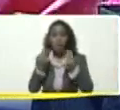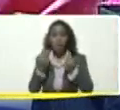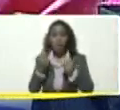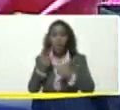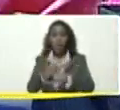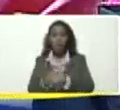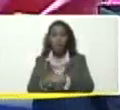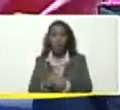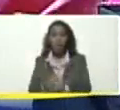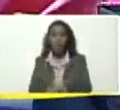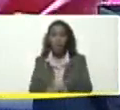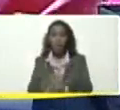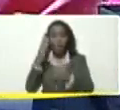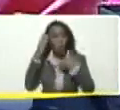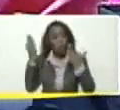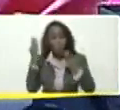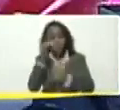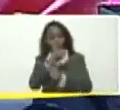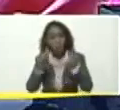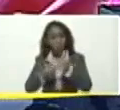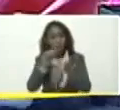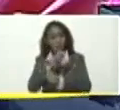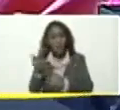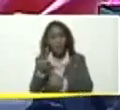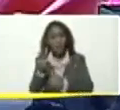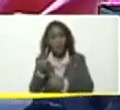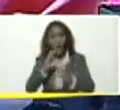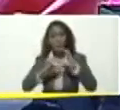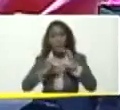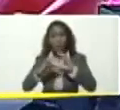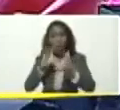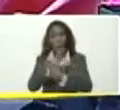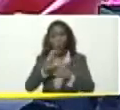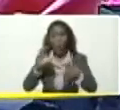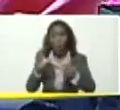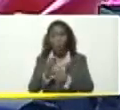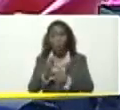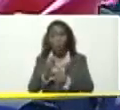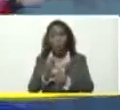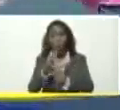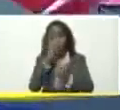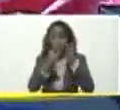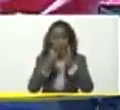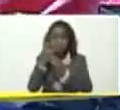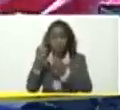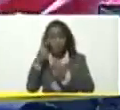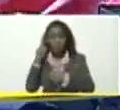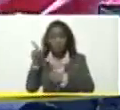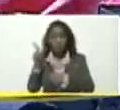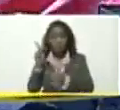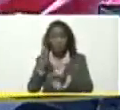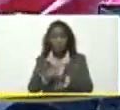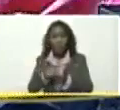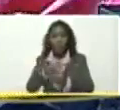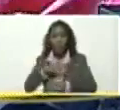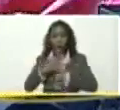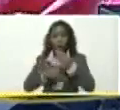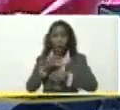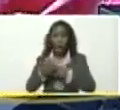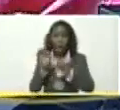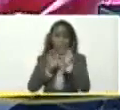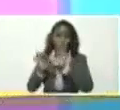tiempo. No sé si nuestro vicepresidente de Comunicación, Cultura y Turismo, Freddy Yáñez, mientras llegan los ganadores, puede hacernos un